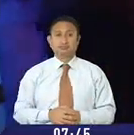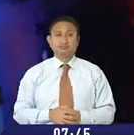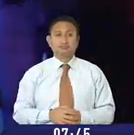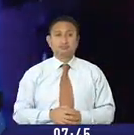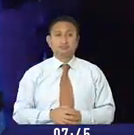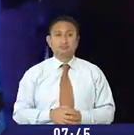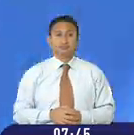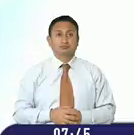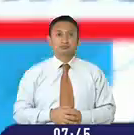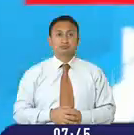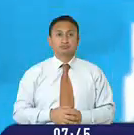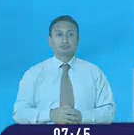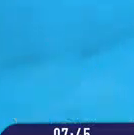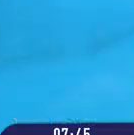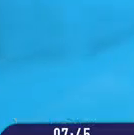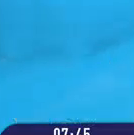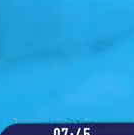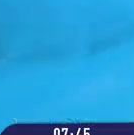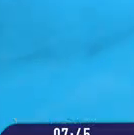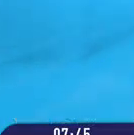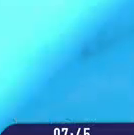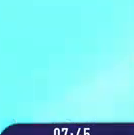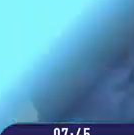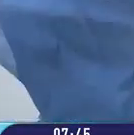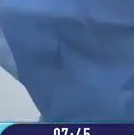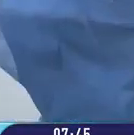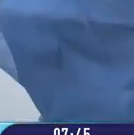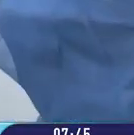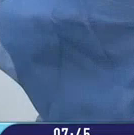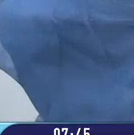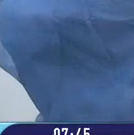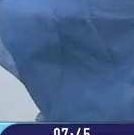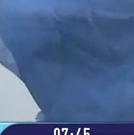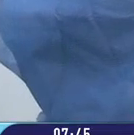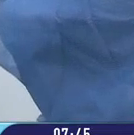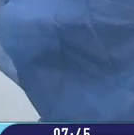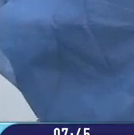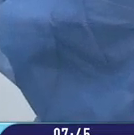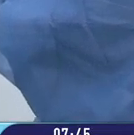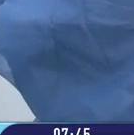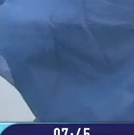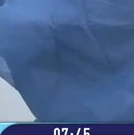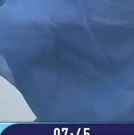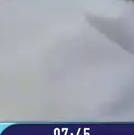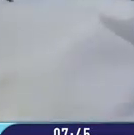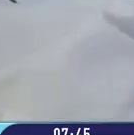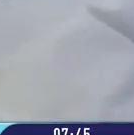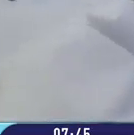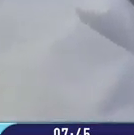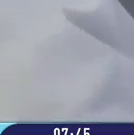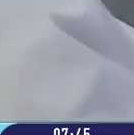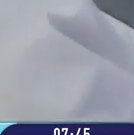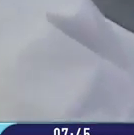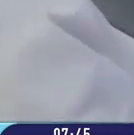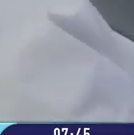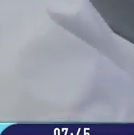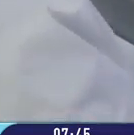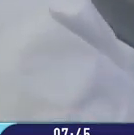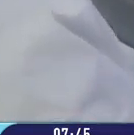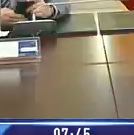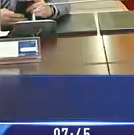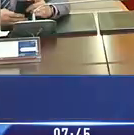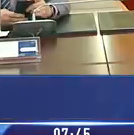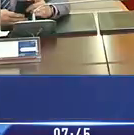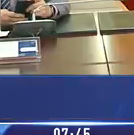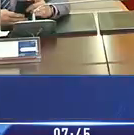Salazar. Vamos a retornar y le estaremos contando que debido a la reducción de casos COVID-19 en el país, el COE Nacional